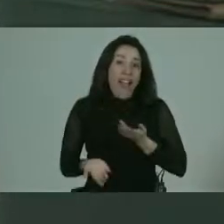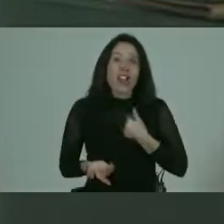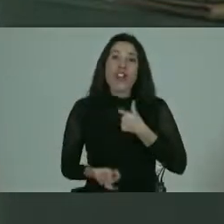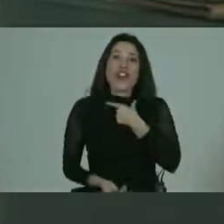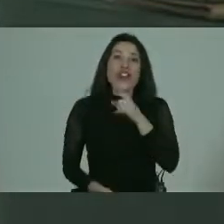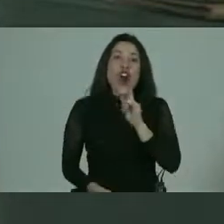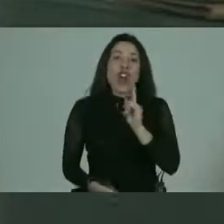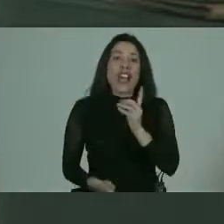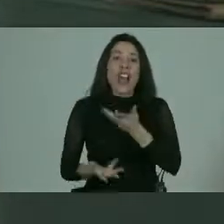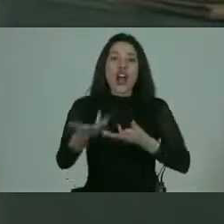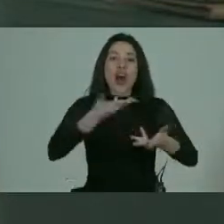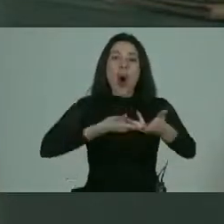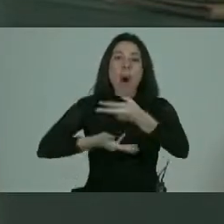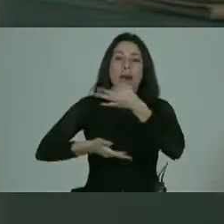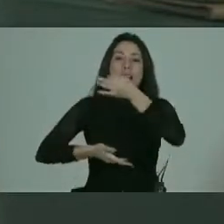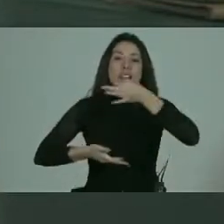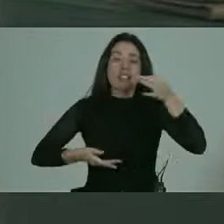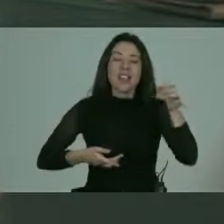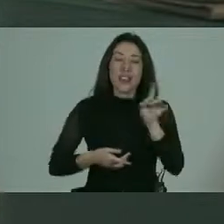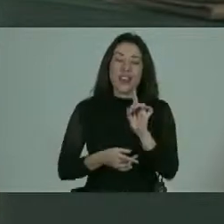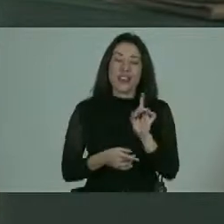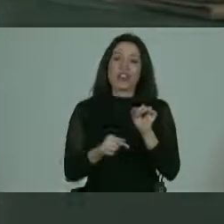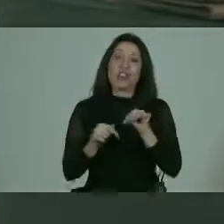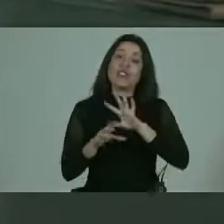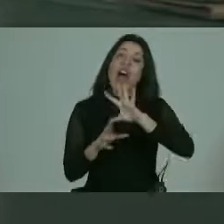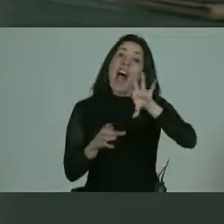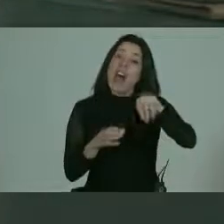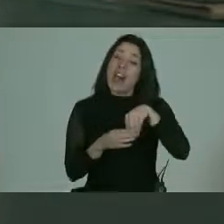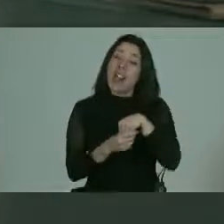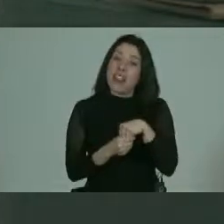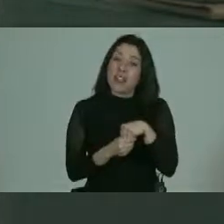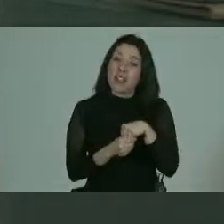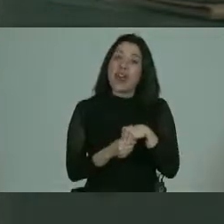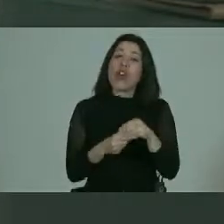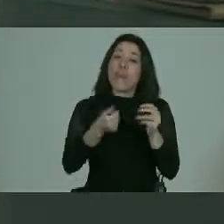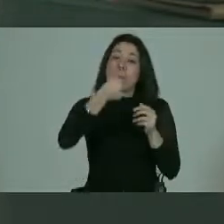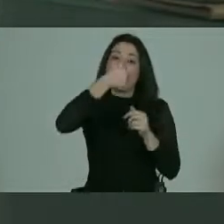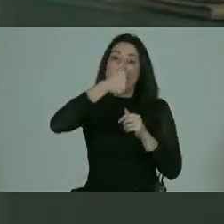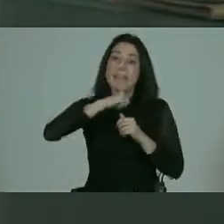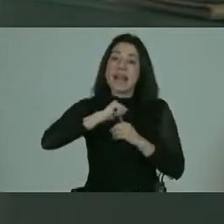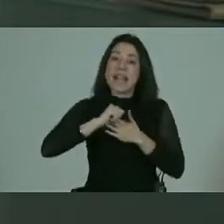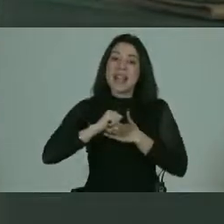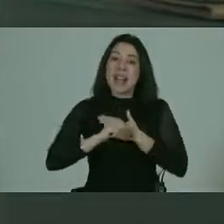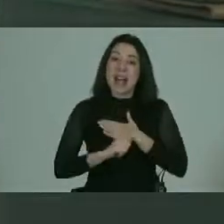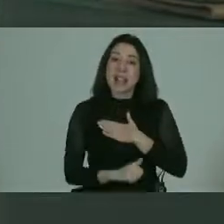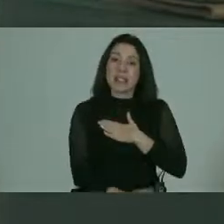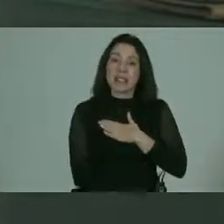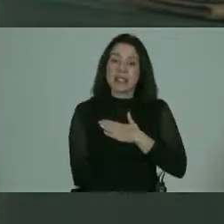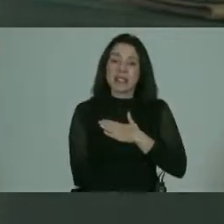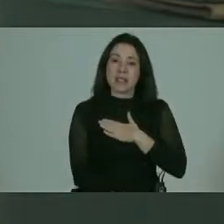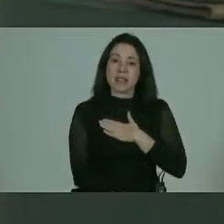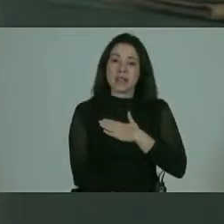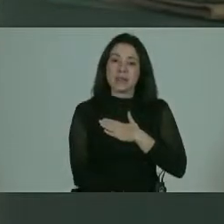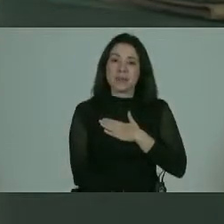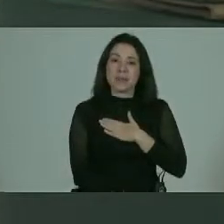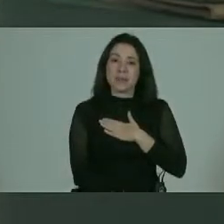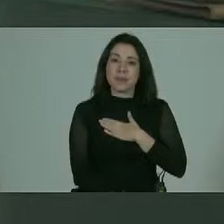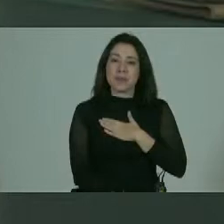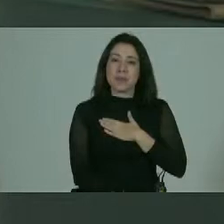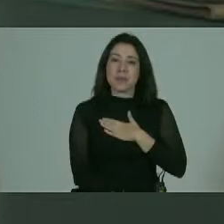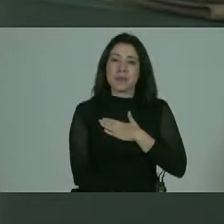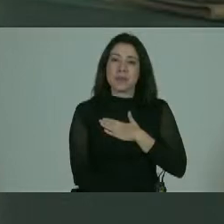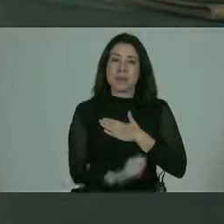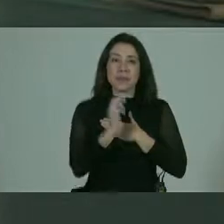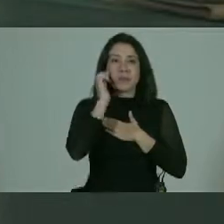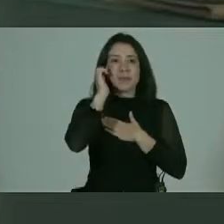queremos compartir con nadie más entonces esto forma parte de la privacidad que hicieron los anglosajones y el